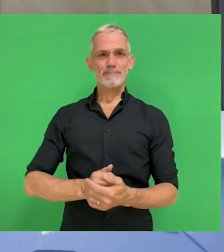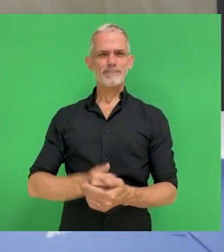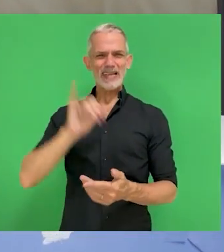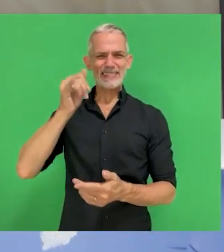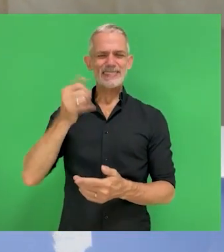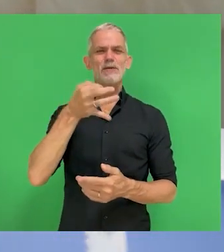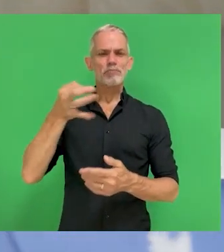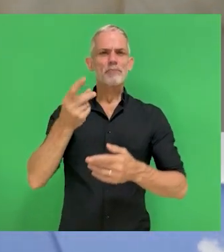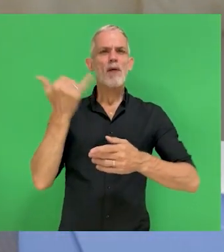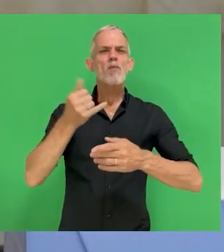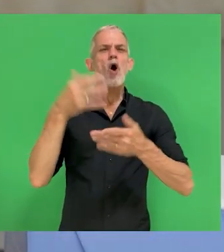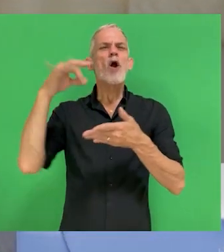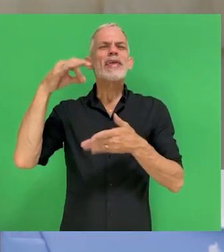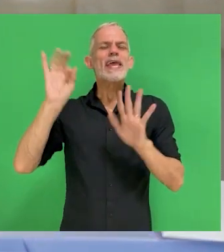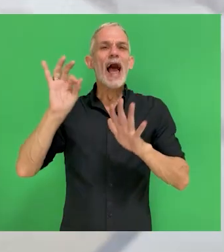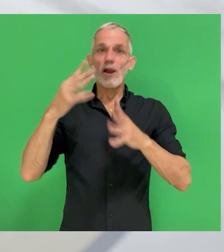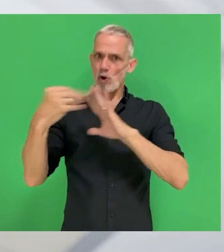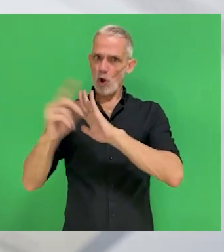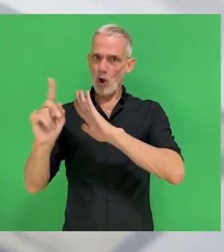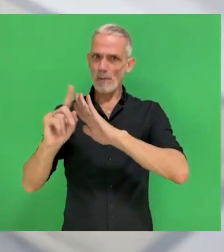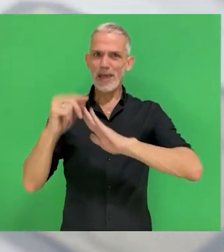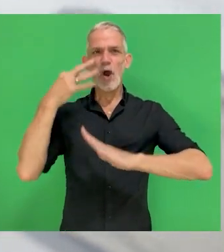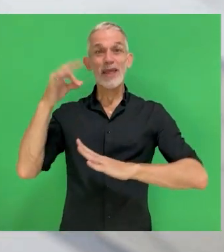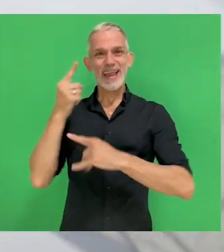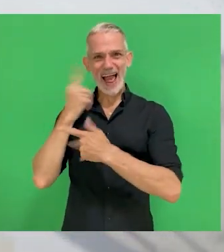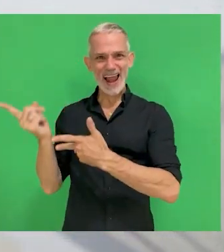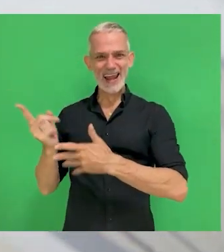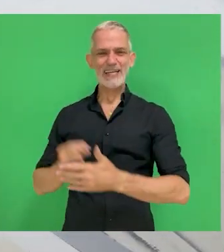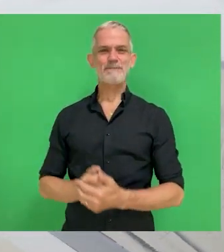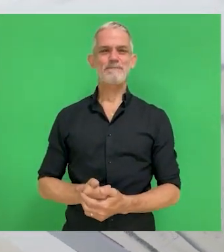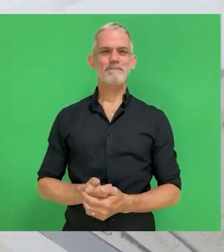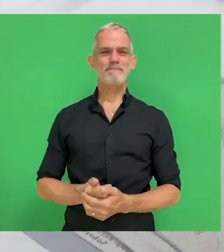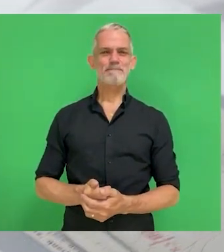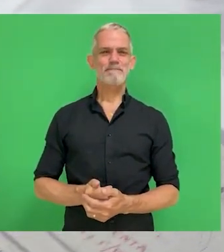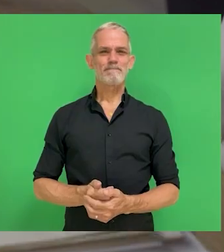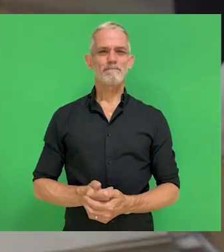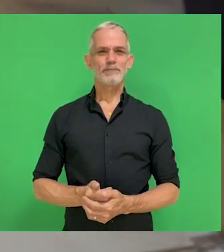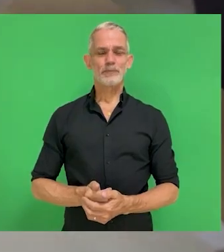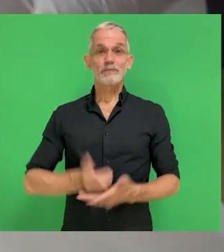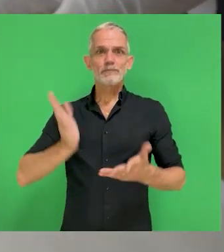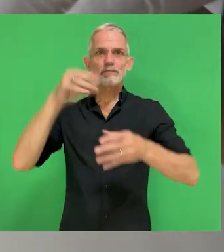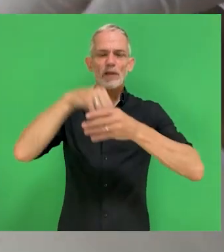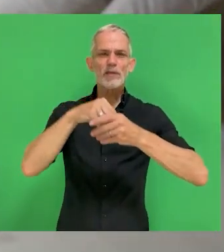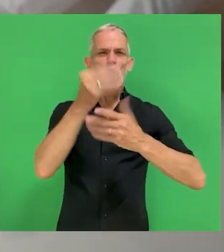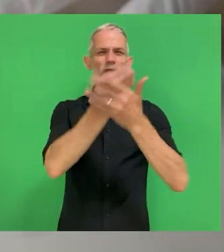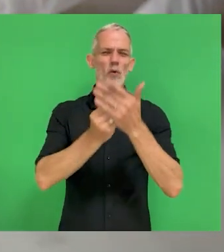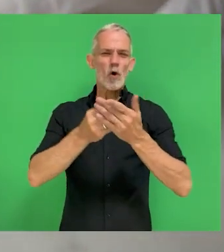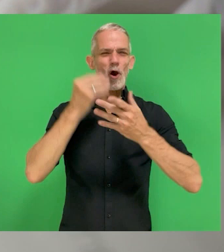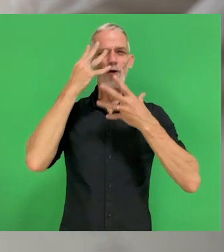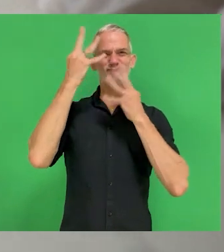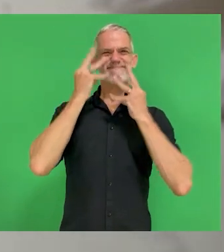Sí, tiene muchísimos originales. Caricaturas y la tapa de la revista Vivato. Dentro de las caricaturas, las